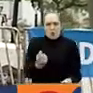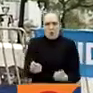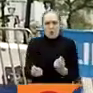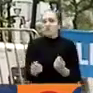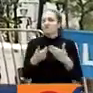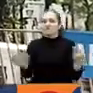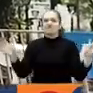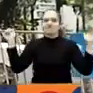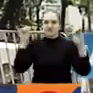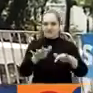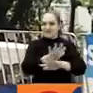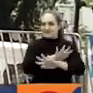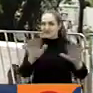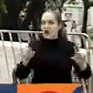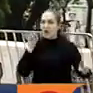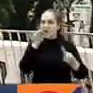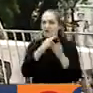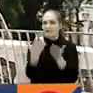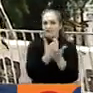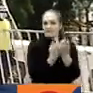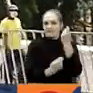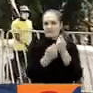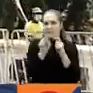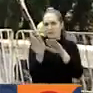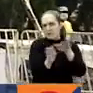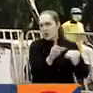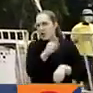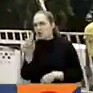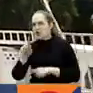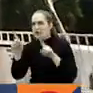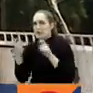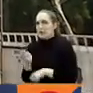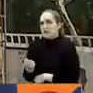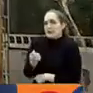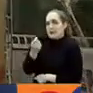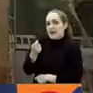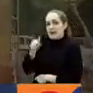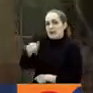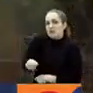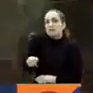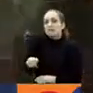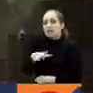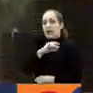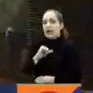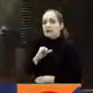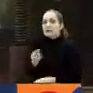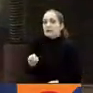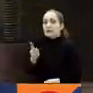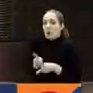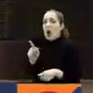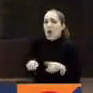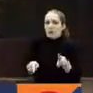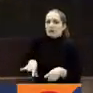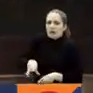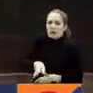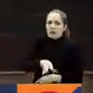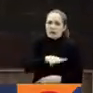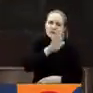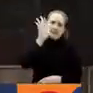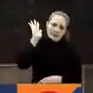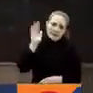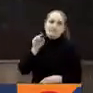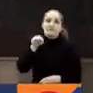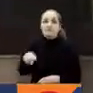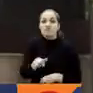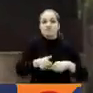temas, tenemos que hablar de un tema bastante sensible aquí en Cali, y es la inseguridad. Según expertos y también